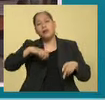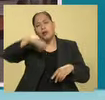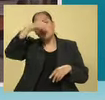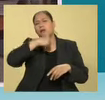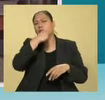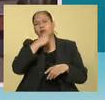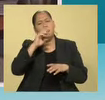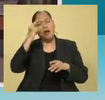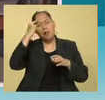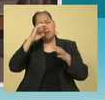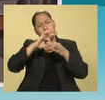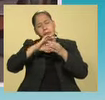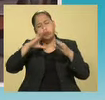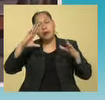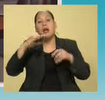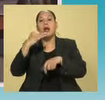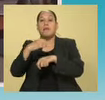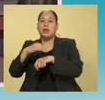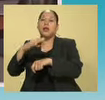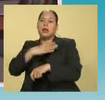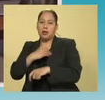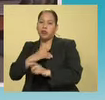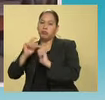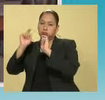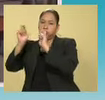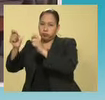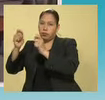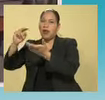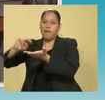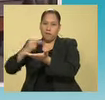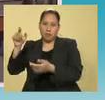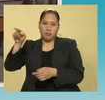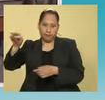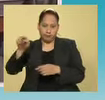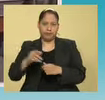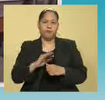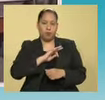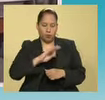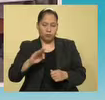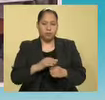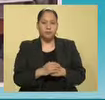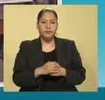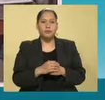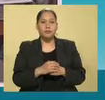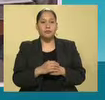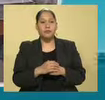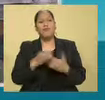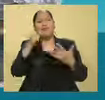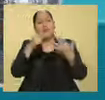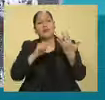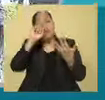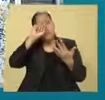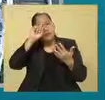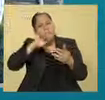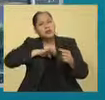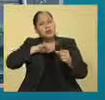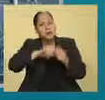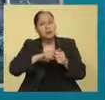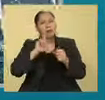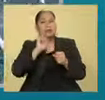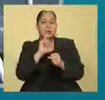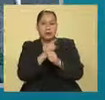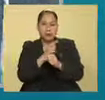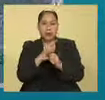su representante va a firmar por ella. ¿Alguna recomendación en especial, licenciada? Y